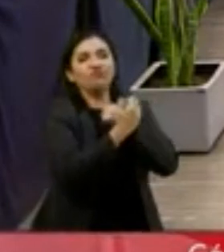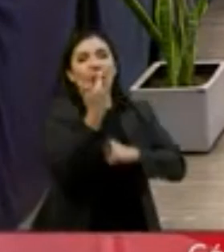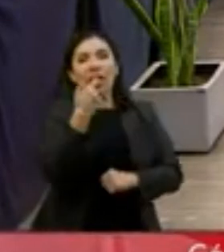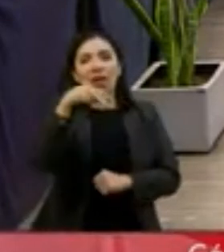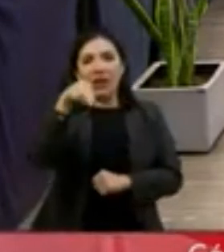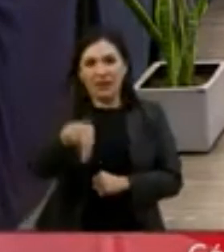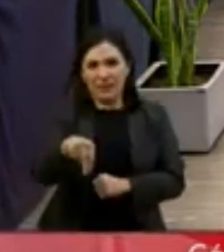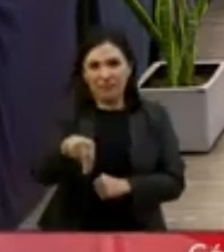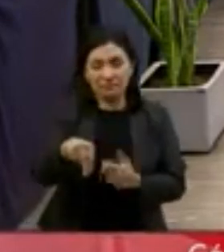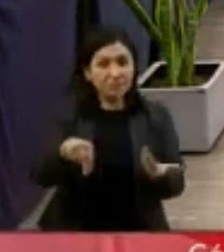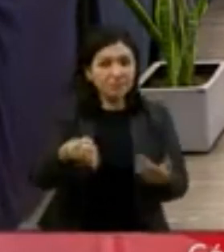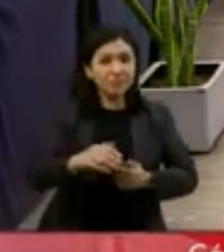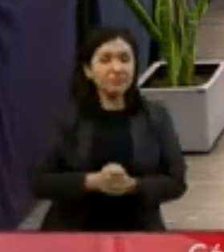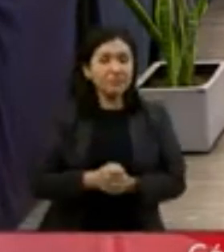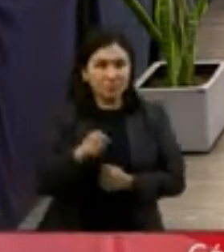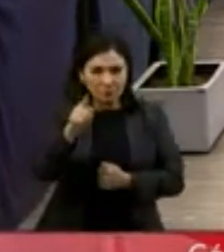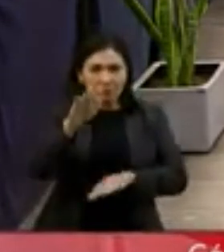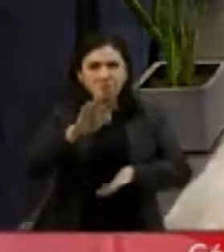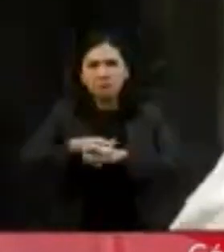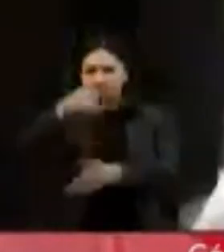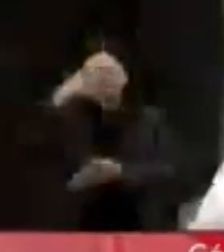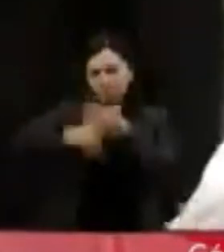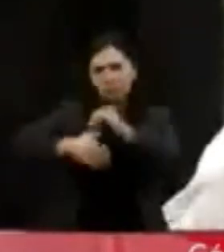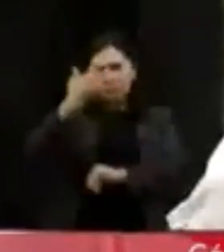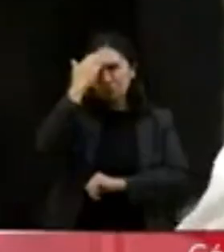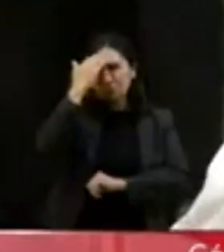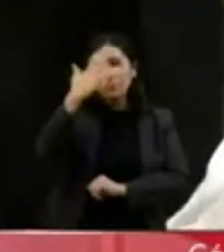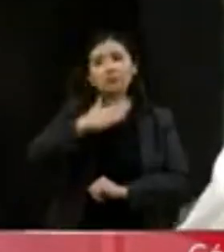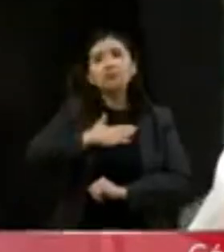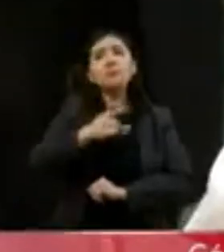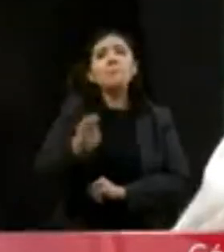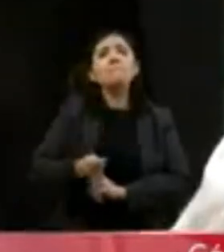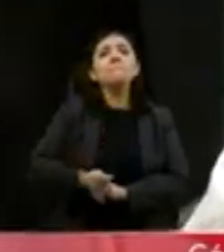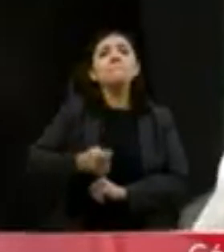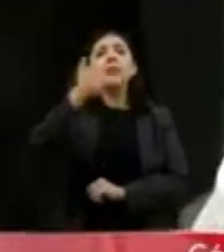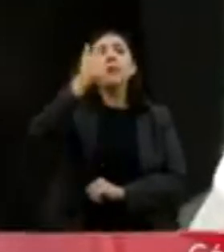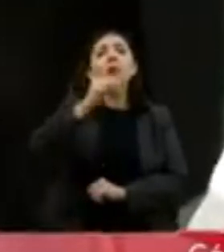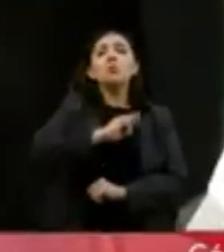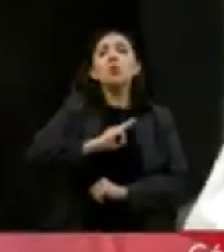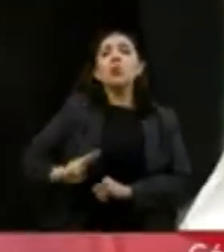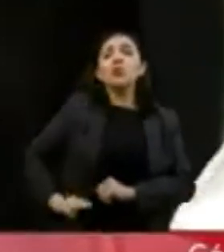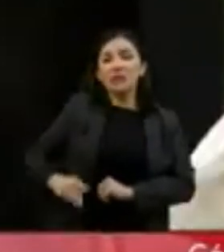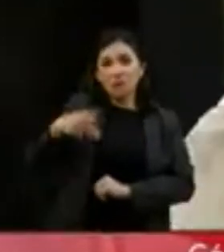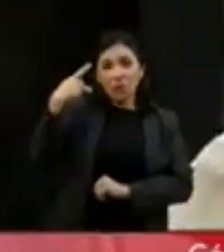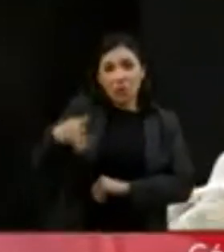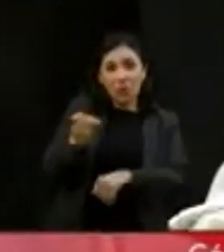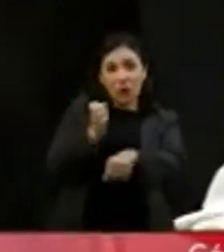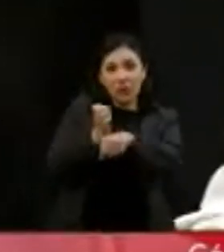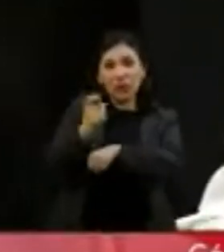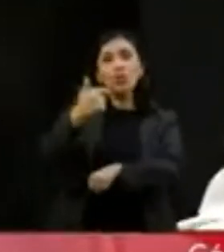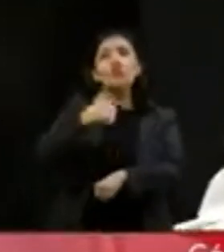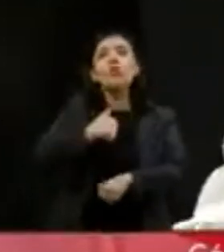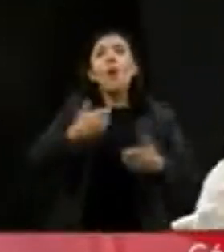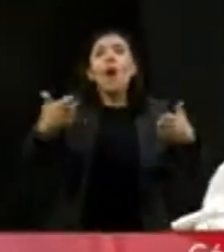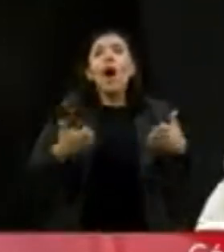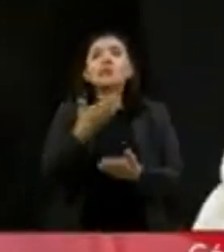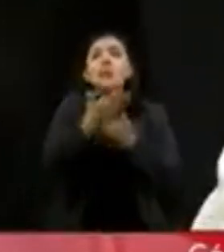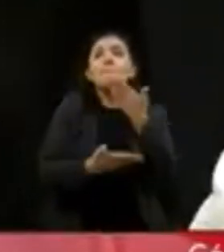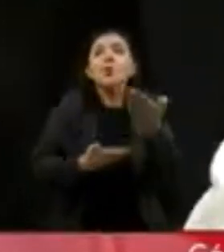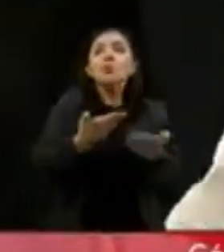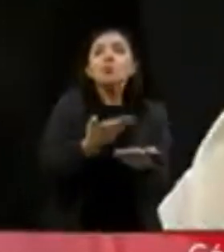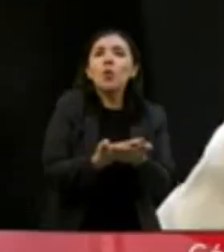e incluso para su mayor conocimiento fui el primer municipio en el estado de proponer un